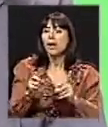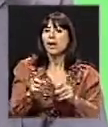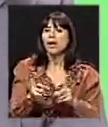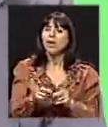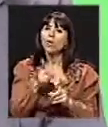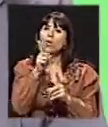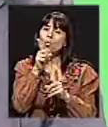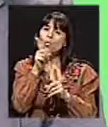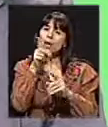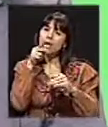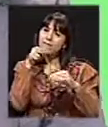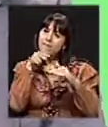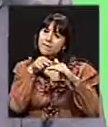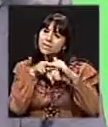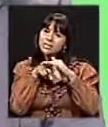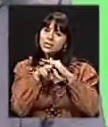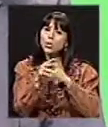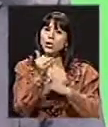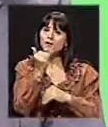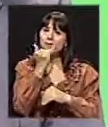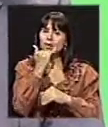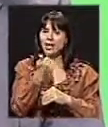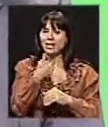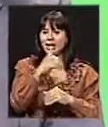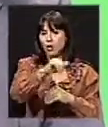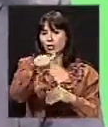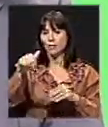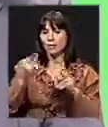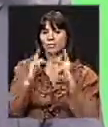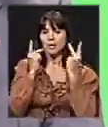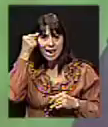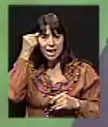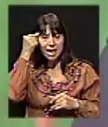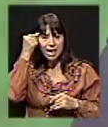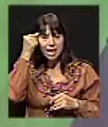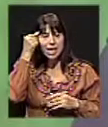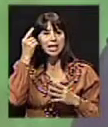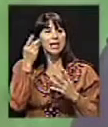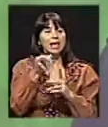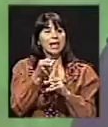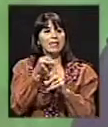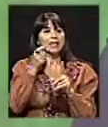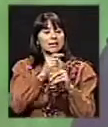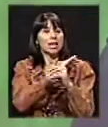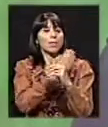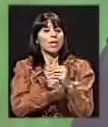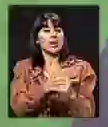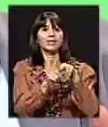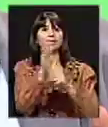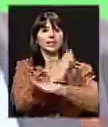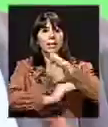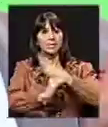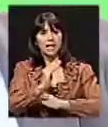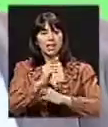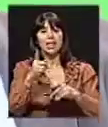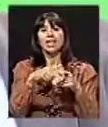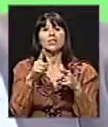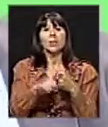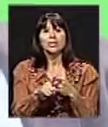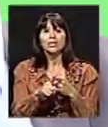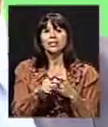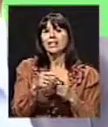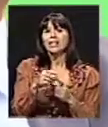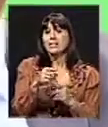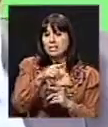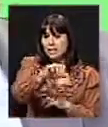una visión bastante errónea que tienen los demás partidos políticos del tema de discapacidad. Si entendieran los